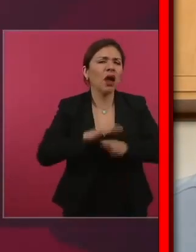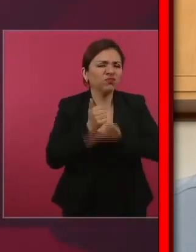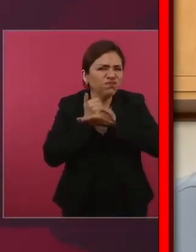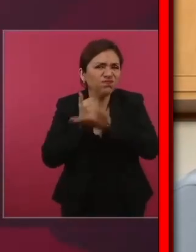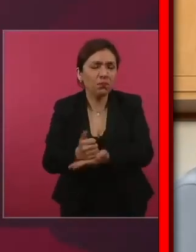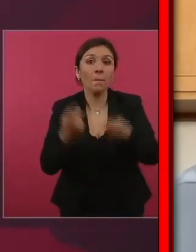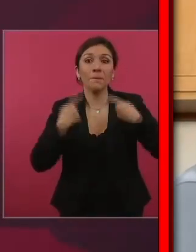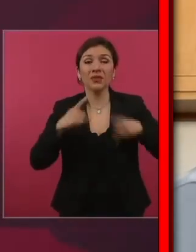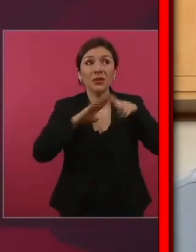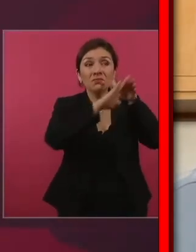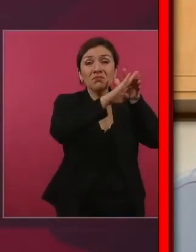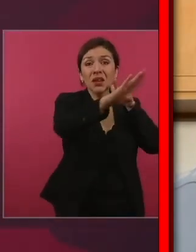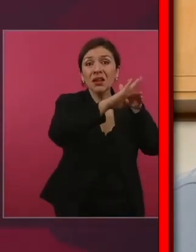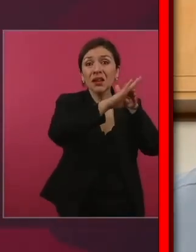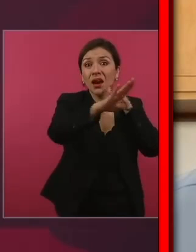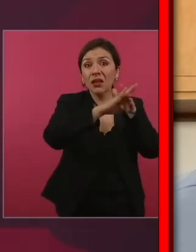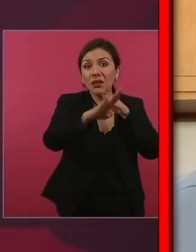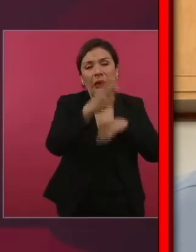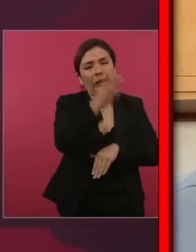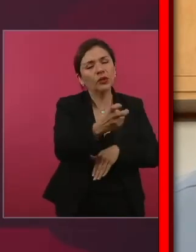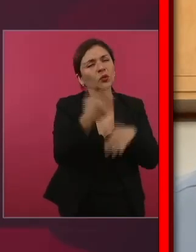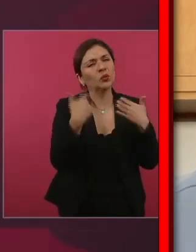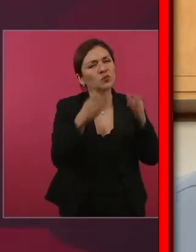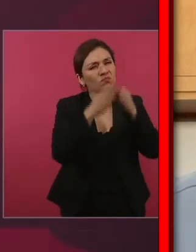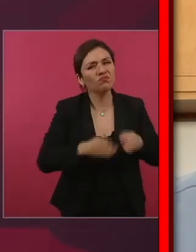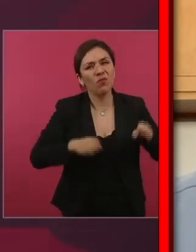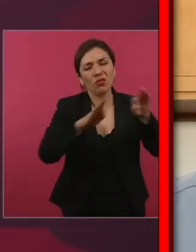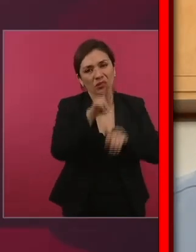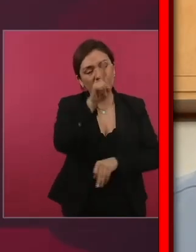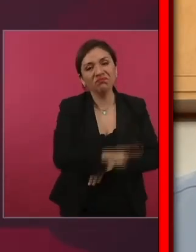del migrante en especial